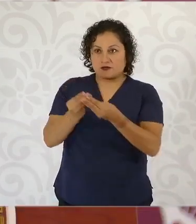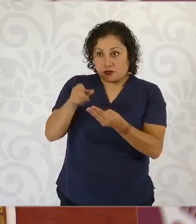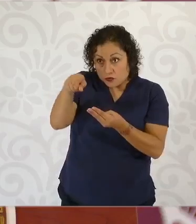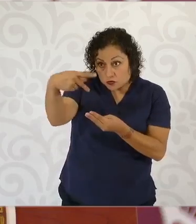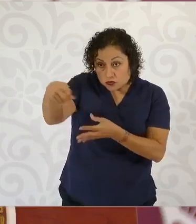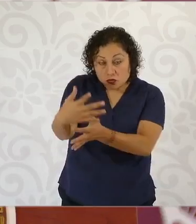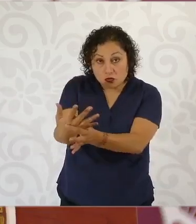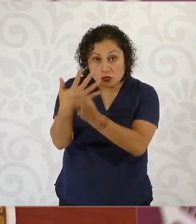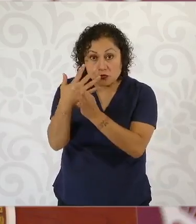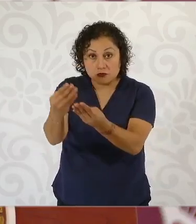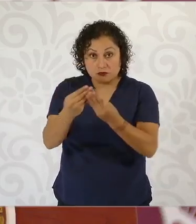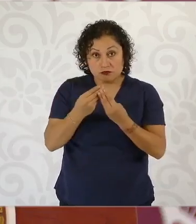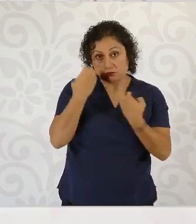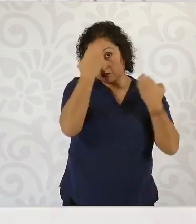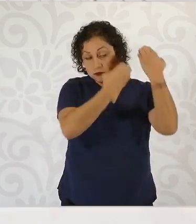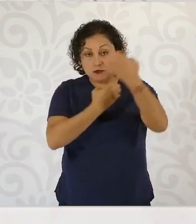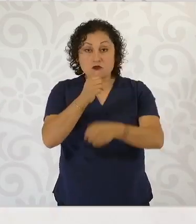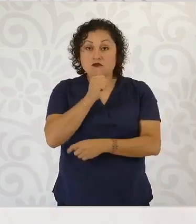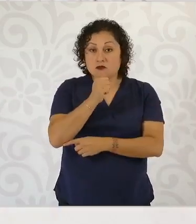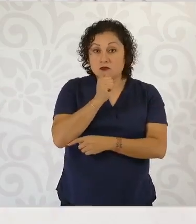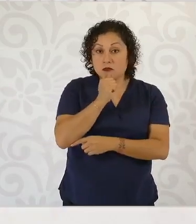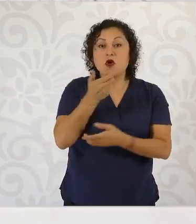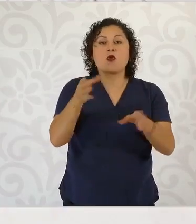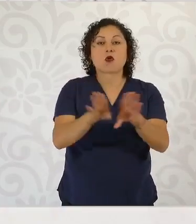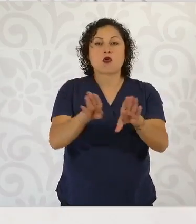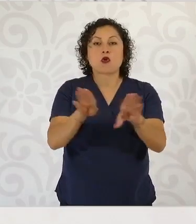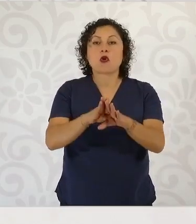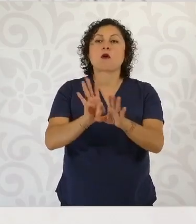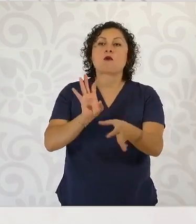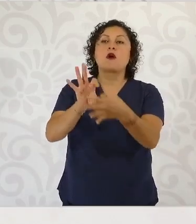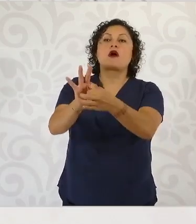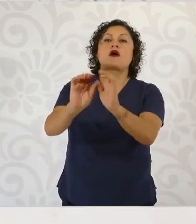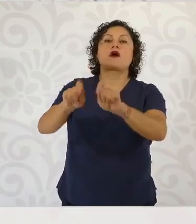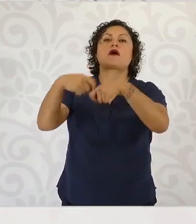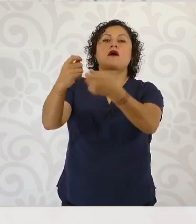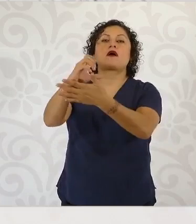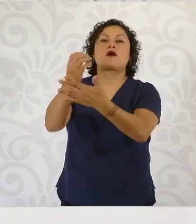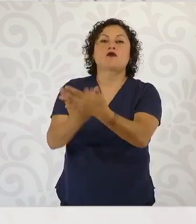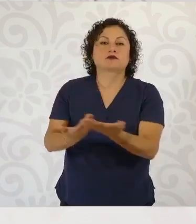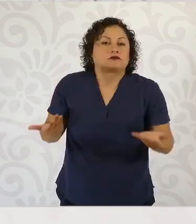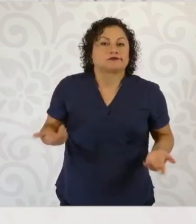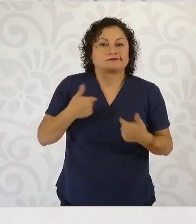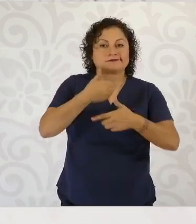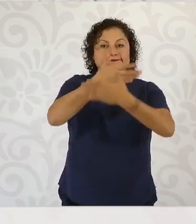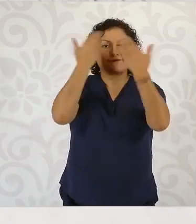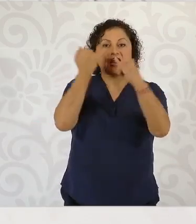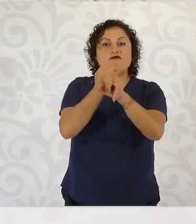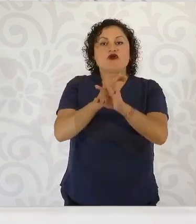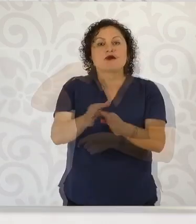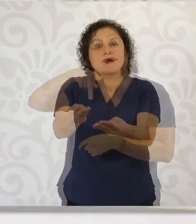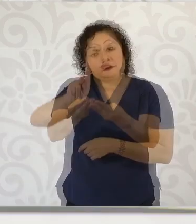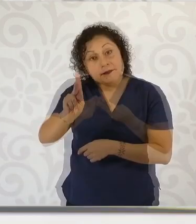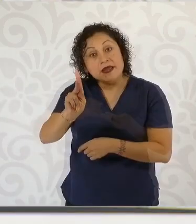cómo fue en todo caso que se hizo esta adjudicación. Hasta no tener toda la información, pues evidentemente no puedo dar